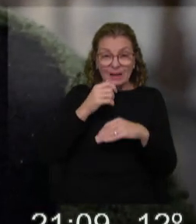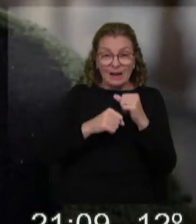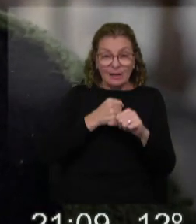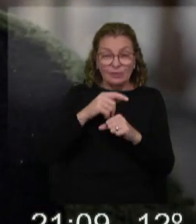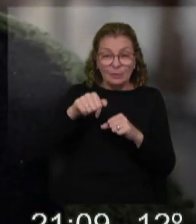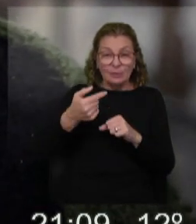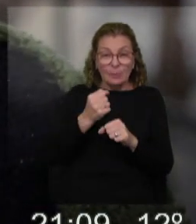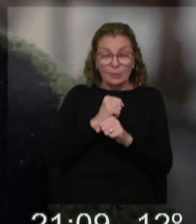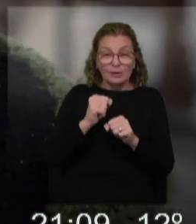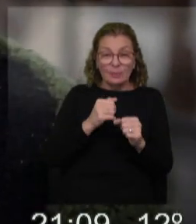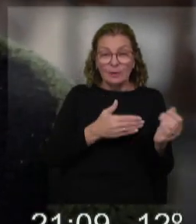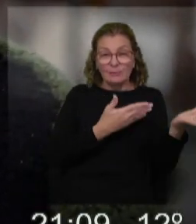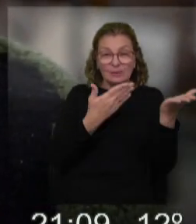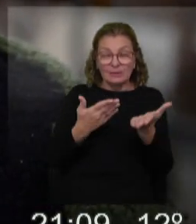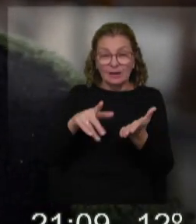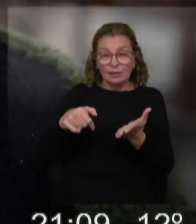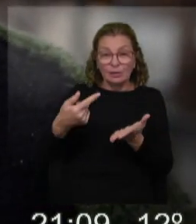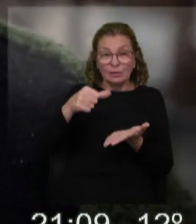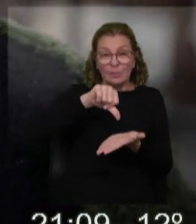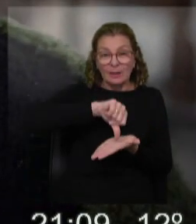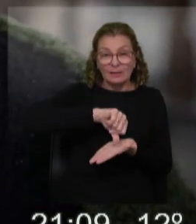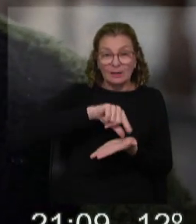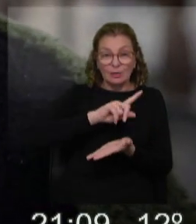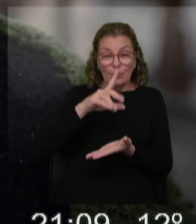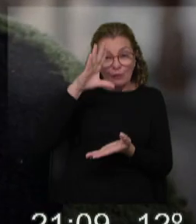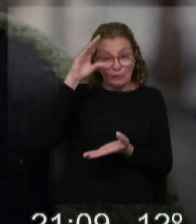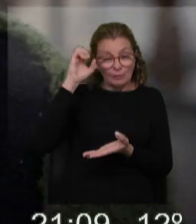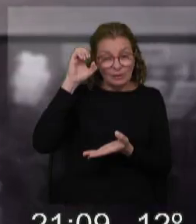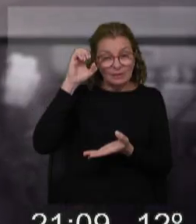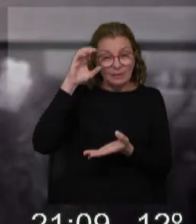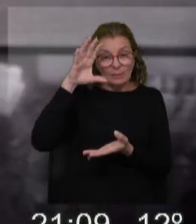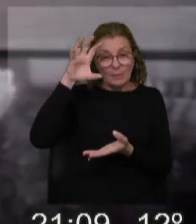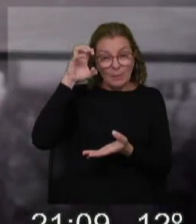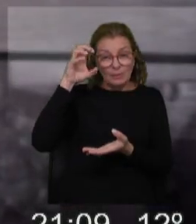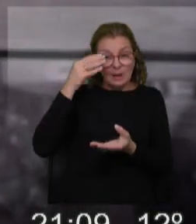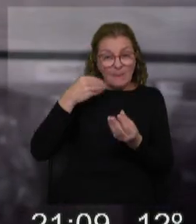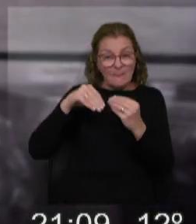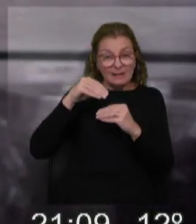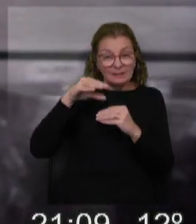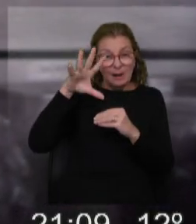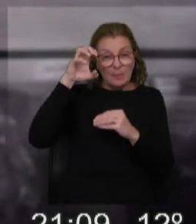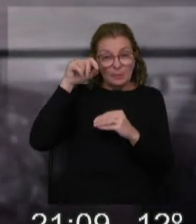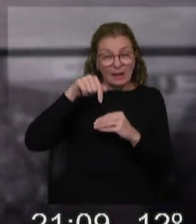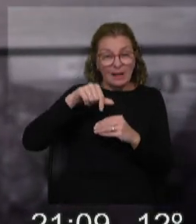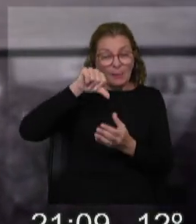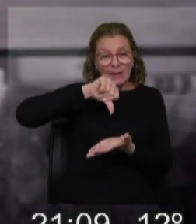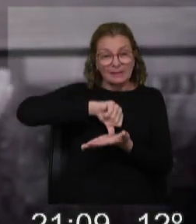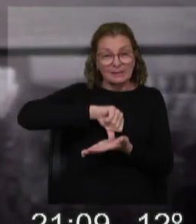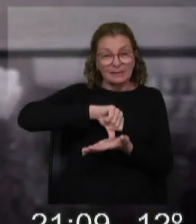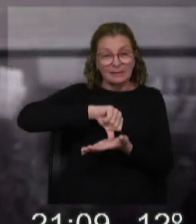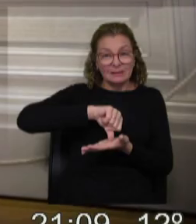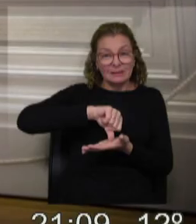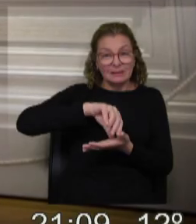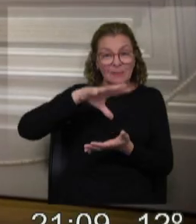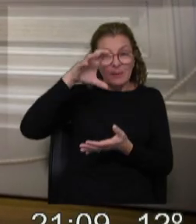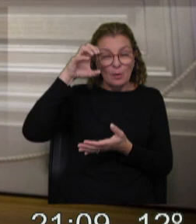viene pudiéramos invitar gente de otros países, porque no hay que olvidarse que la memoria es mucho más que la memoria del país, es la memoria del